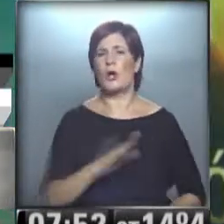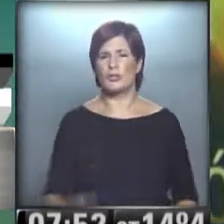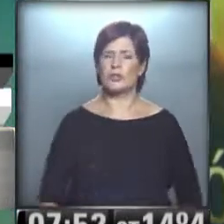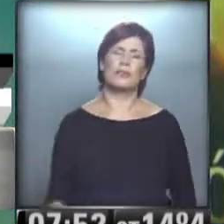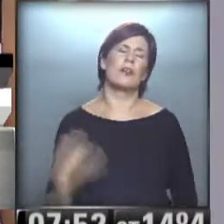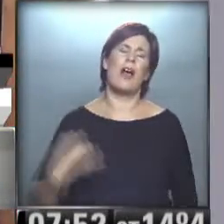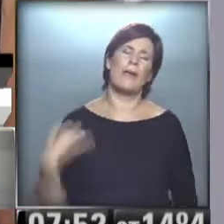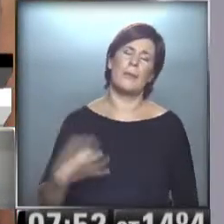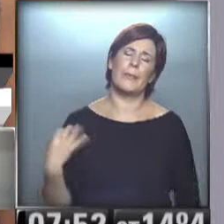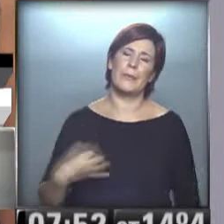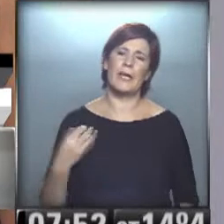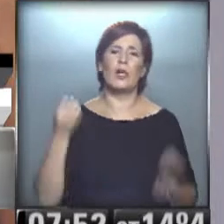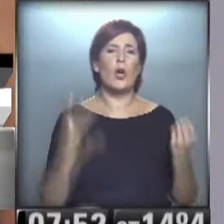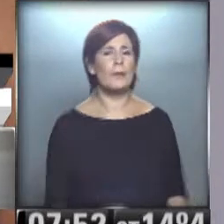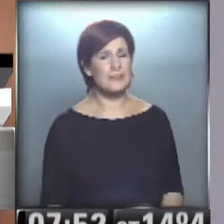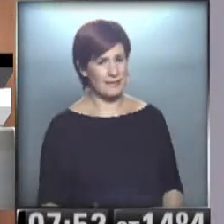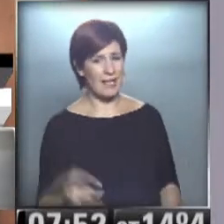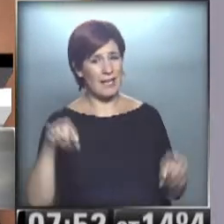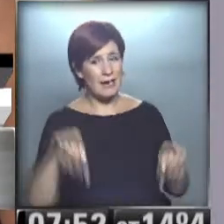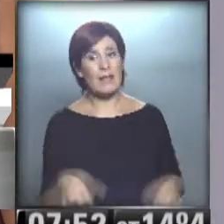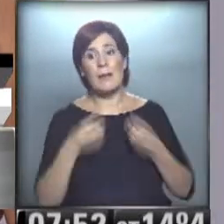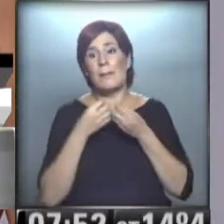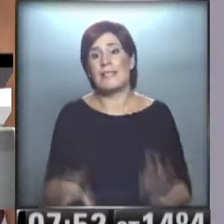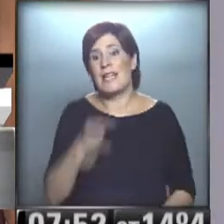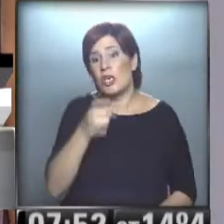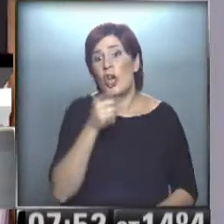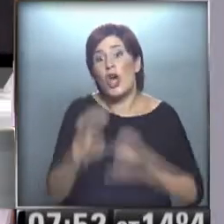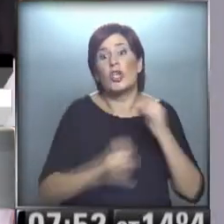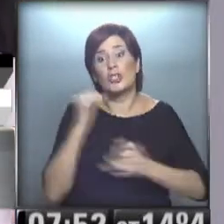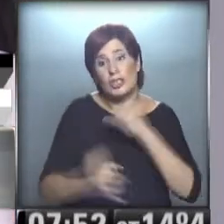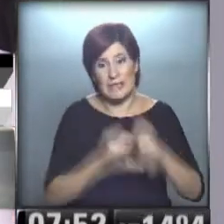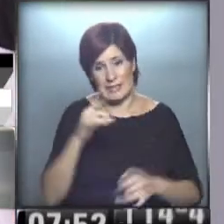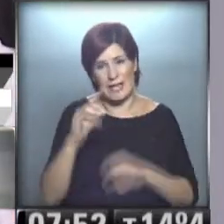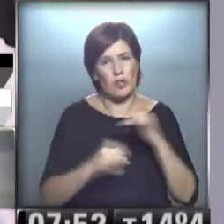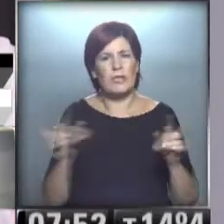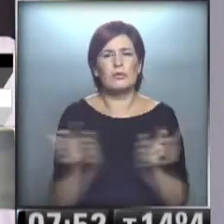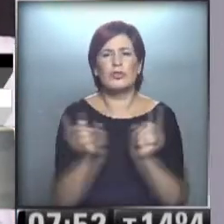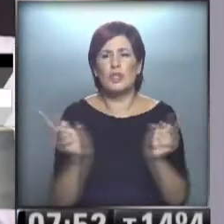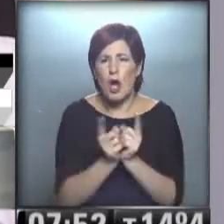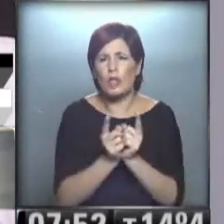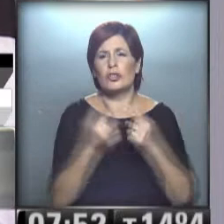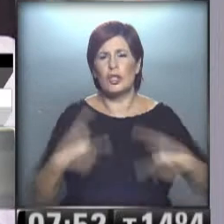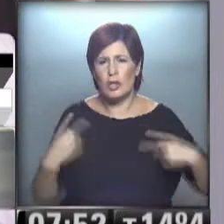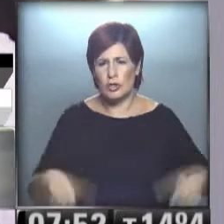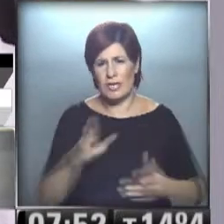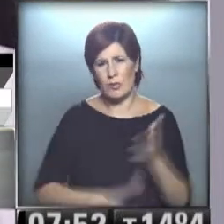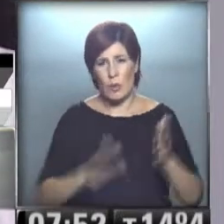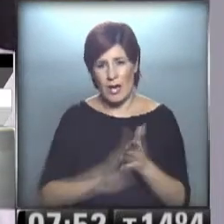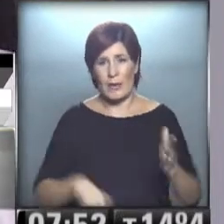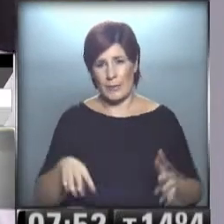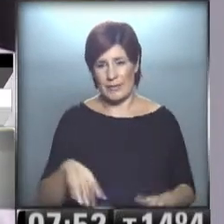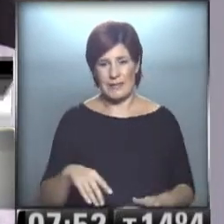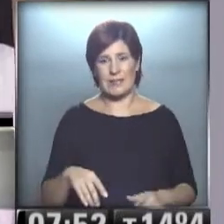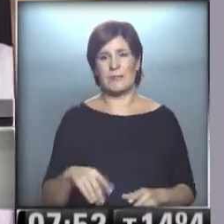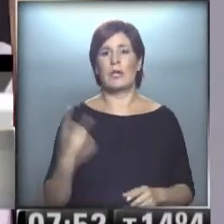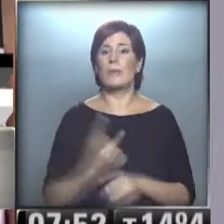bueno, Lucas. ¿Cómo les va? Bienvenidos, buen día. Ya llegan las noticias. Aquí estamos para anticipárselas con Lucas en Nadia 630. Pero antes,